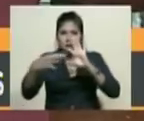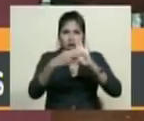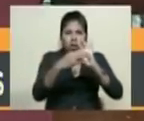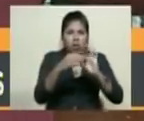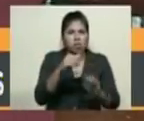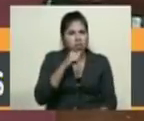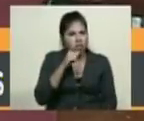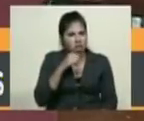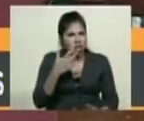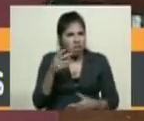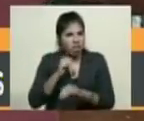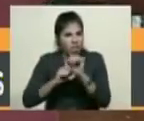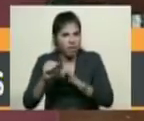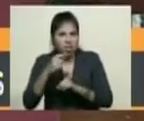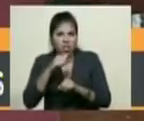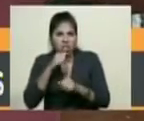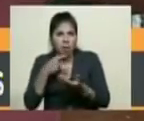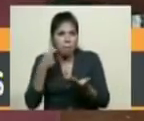¿Quiénes los defienden?